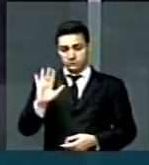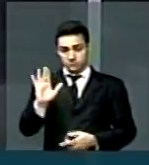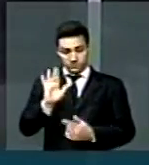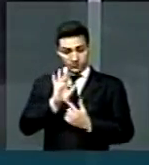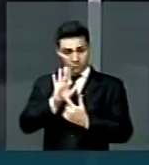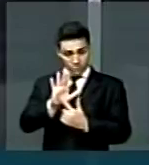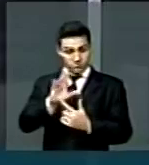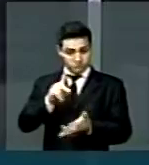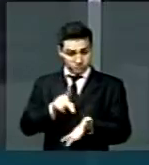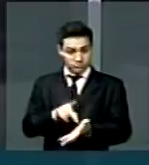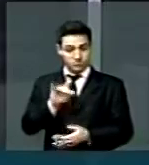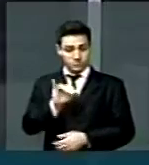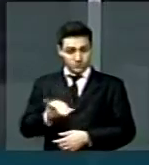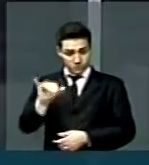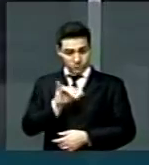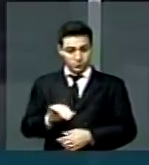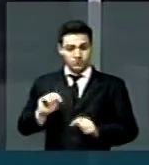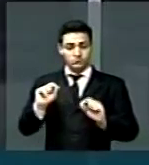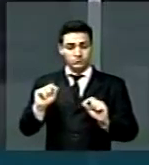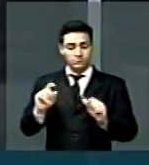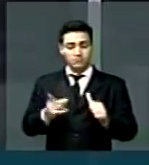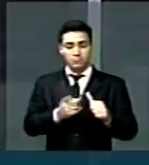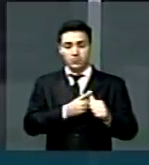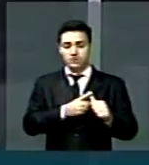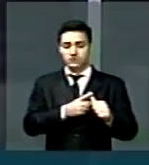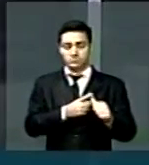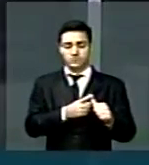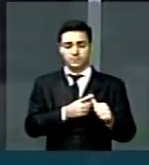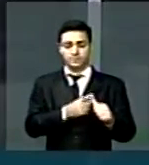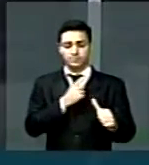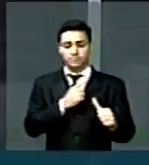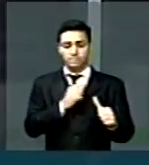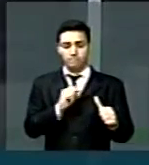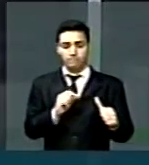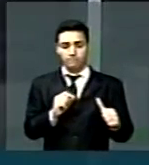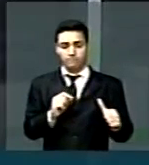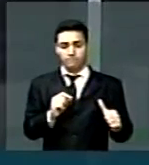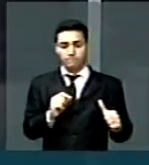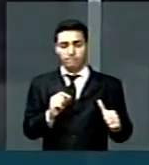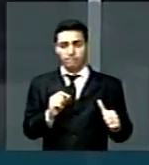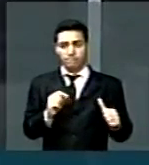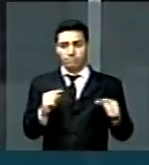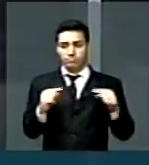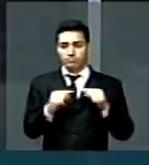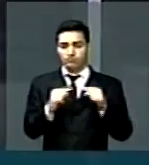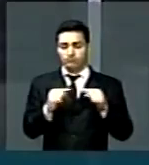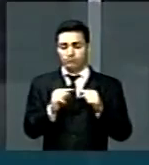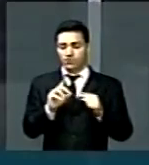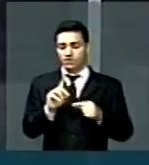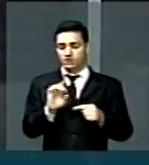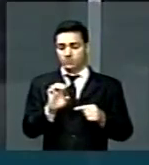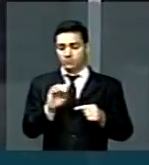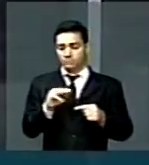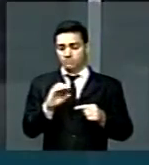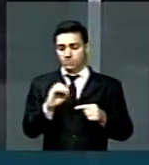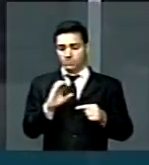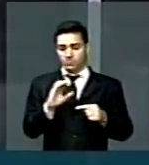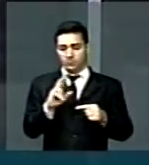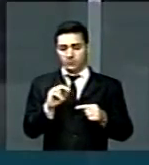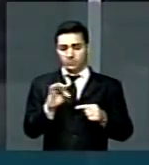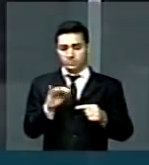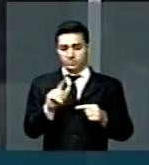destacado. Reflete en primer lugar esta vocación democrática, esta